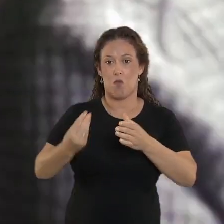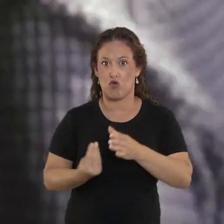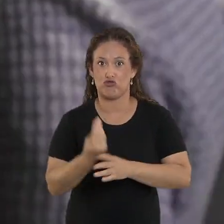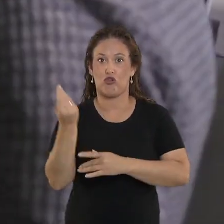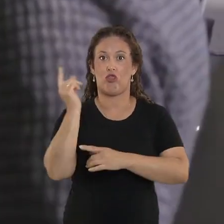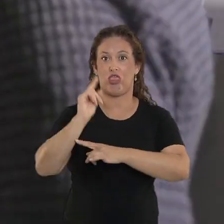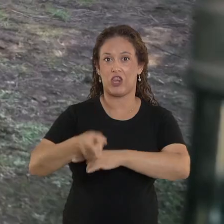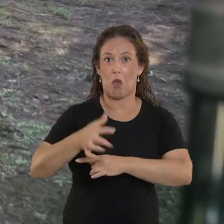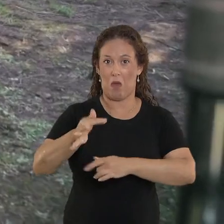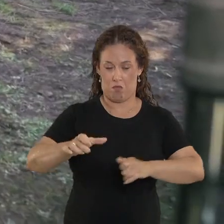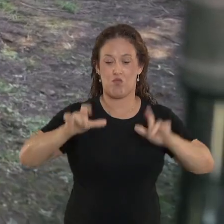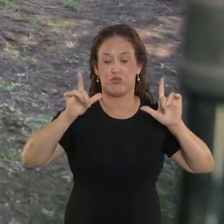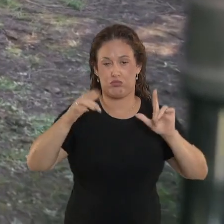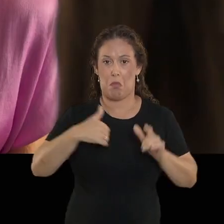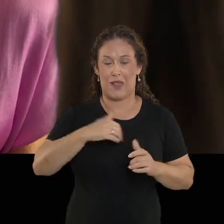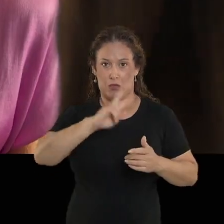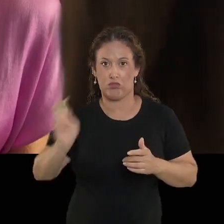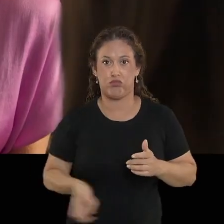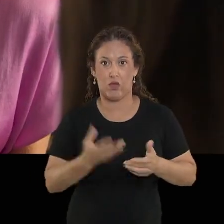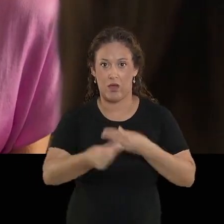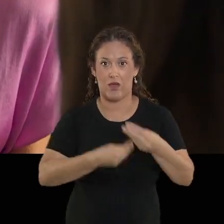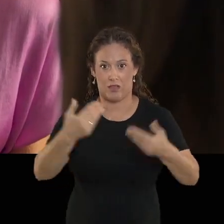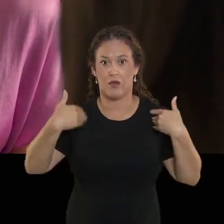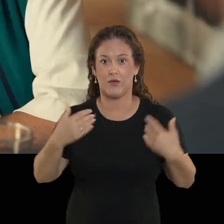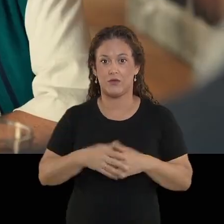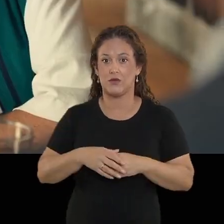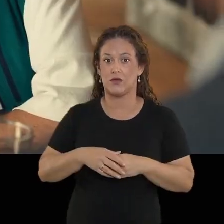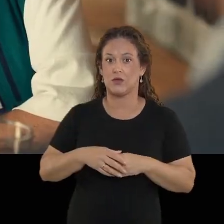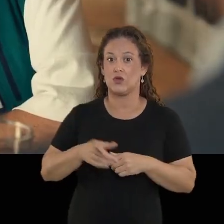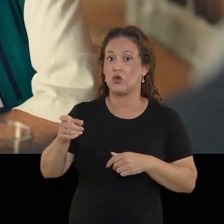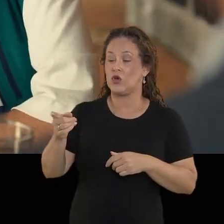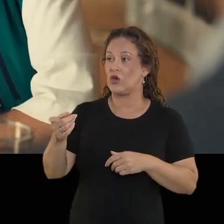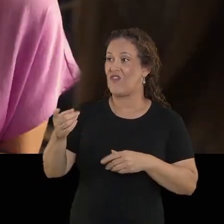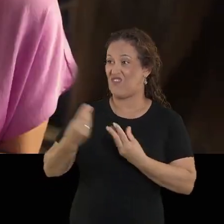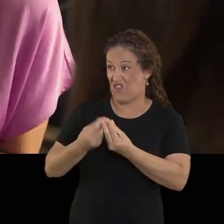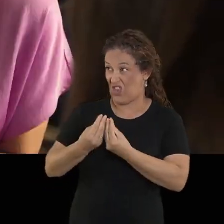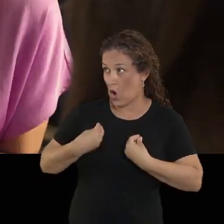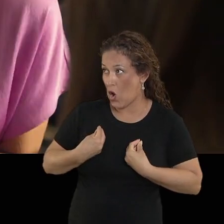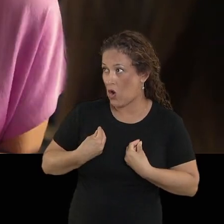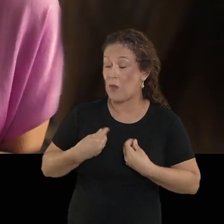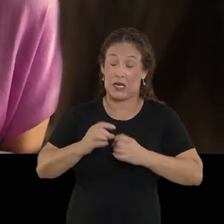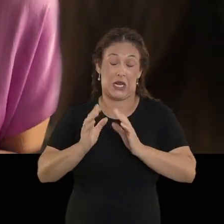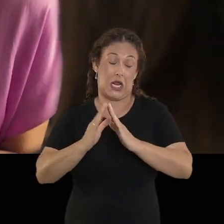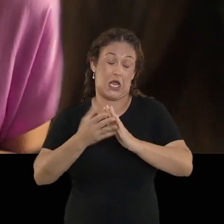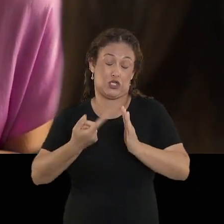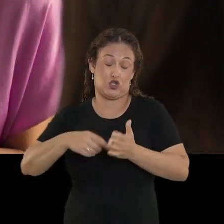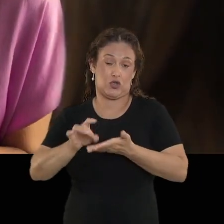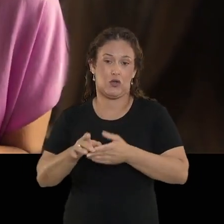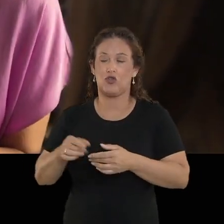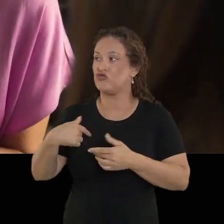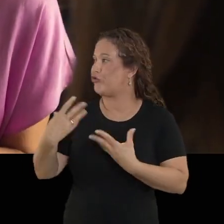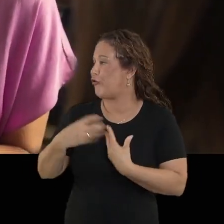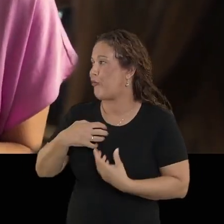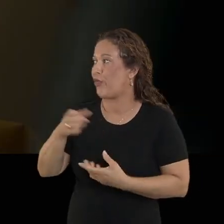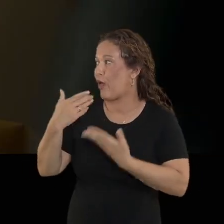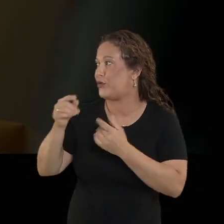productor, director y protagonista. ¿Qué pretendéis vivir con nosotros? Pues, cabrón, no pensarías que os íbamos a echar de casa. No voy a poder. Habla